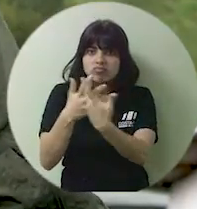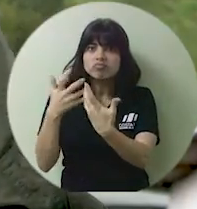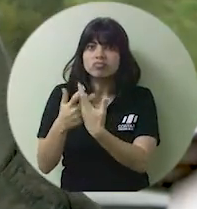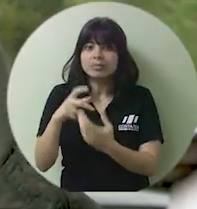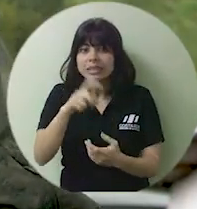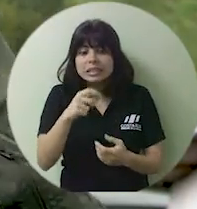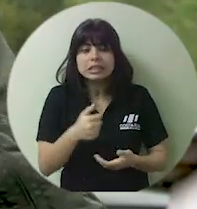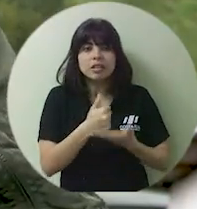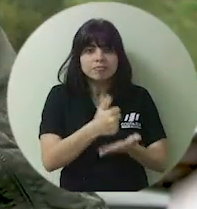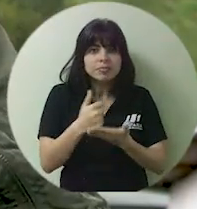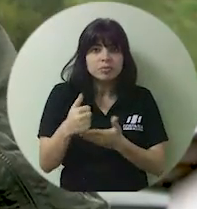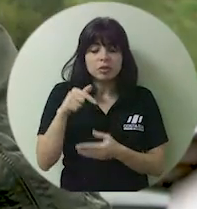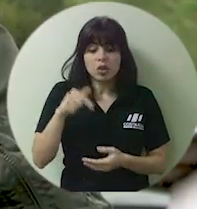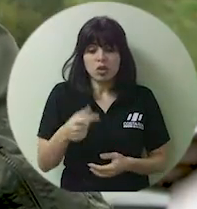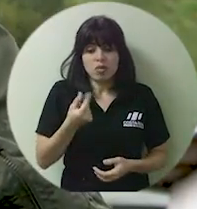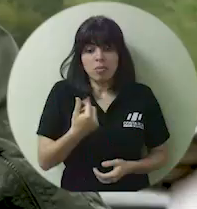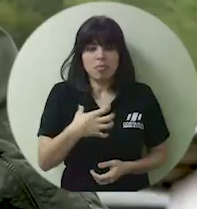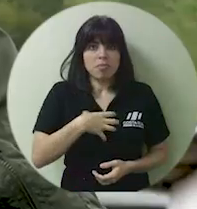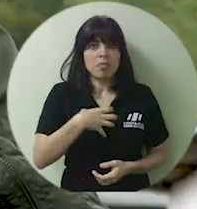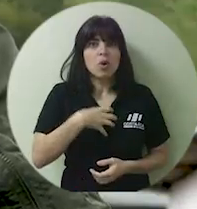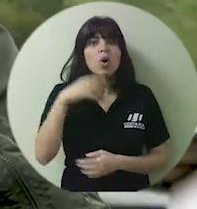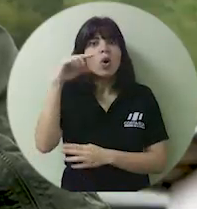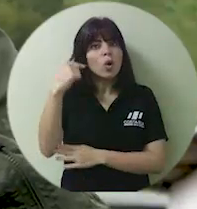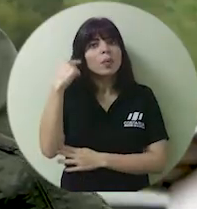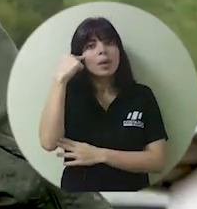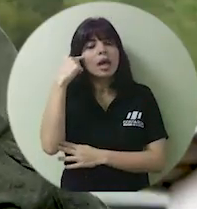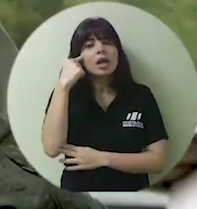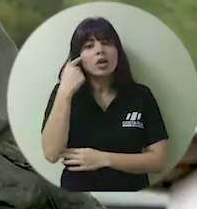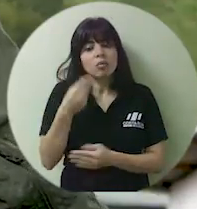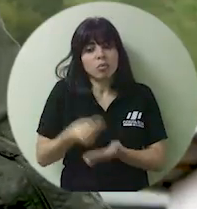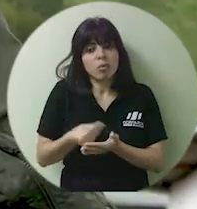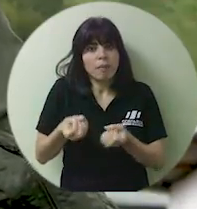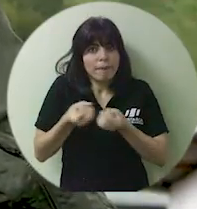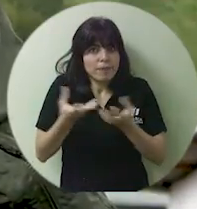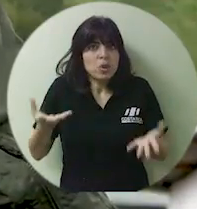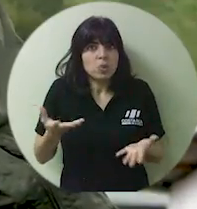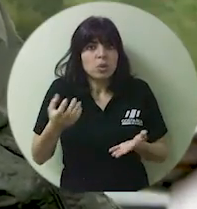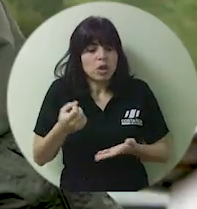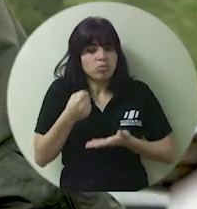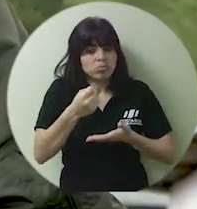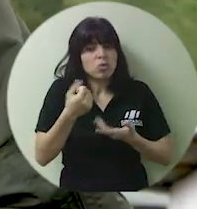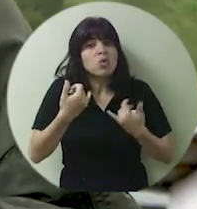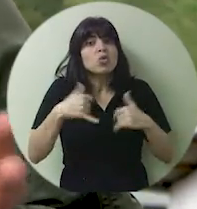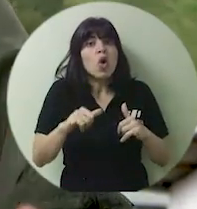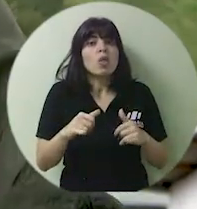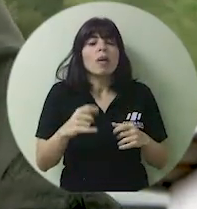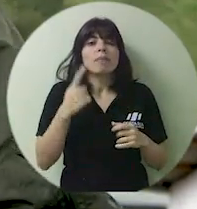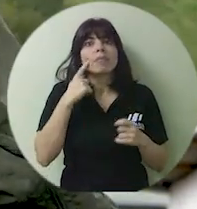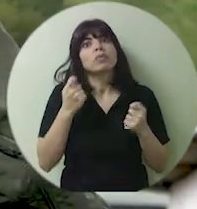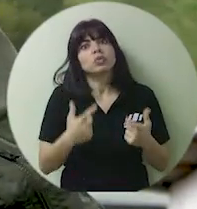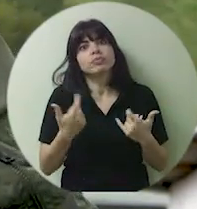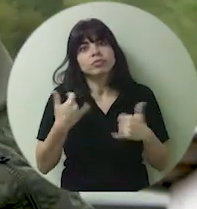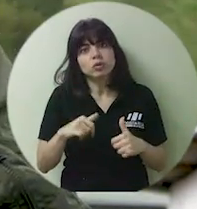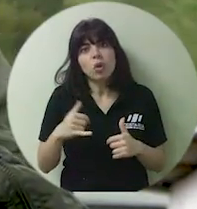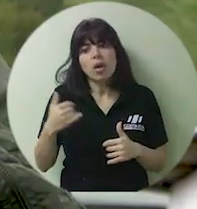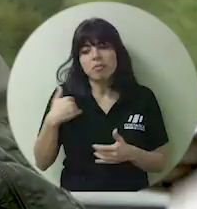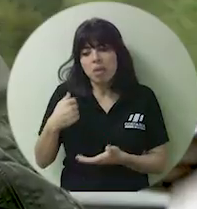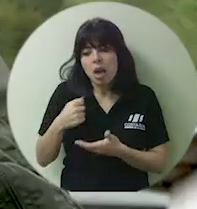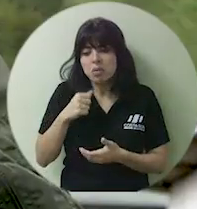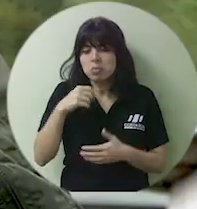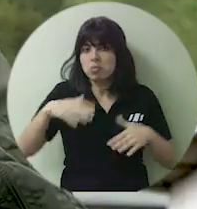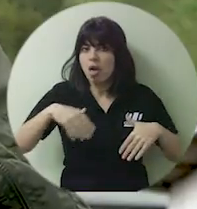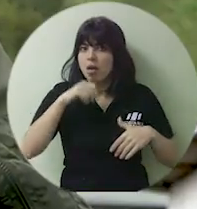Y estamos haciéndolo con los recursos del gobierno, los recursos públicos, porque todavía afortunadamente no hemos requerido